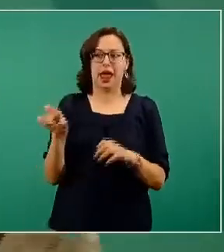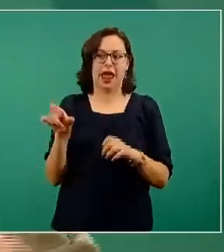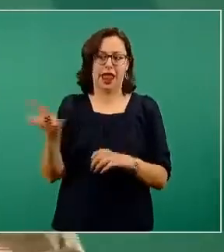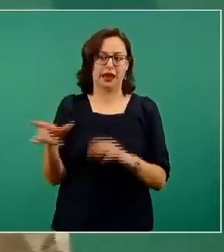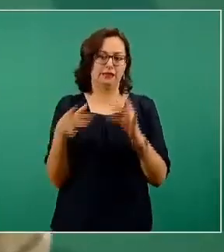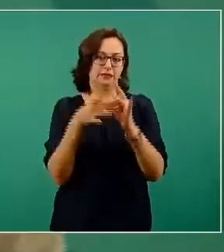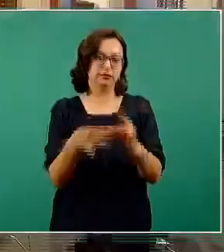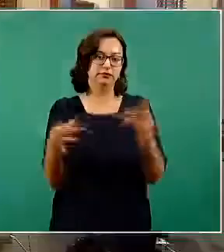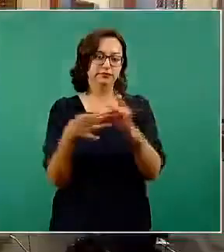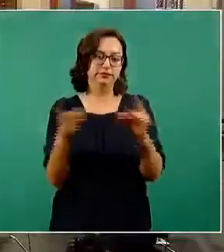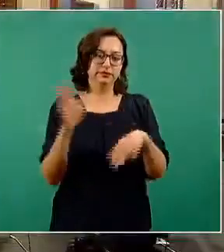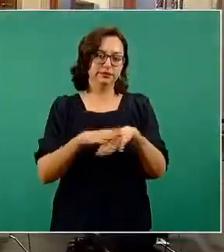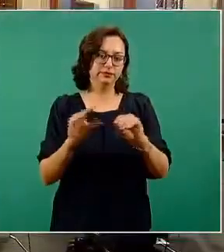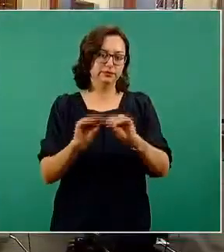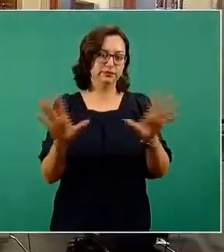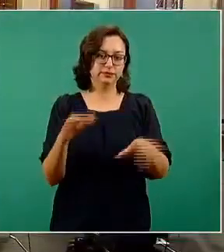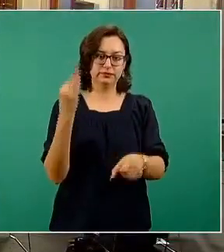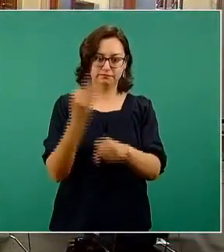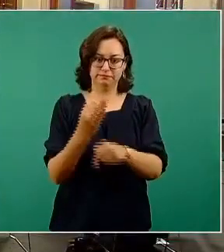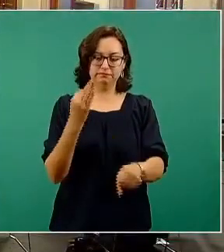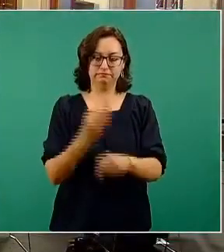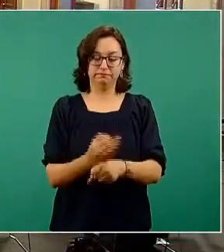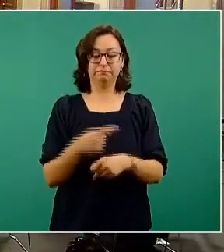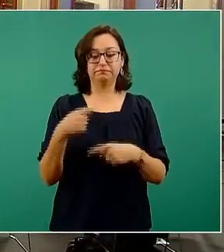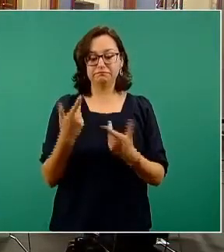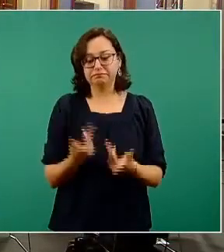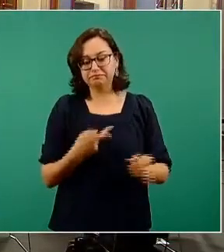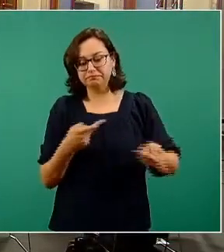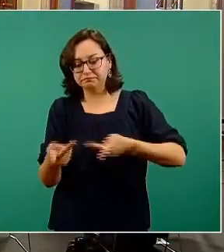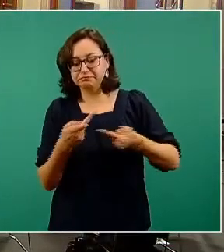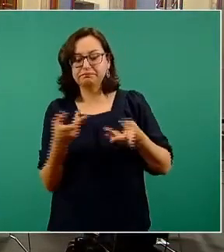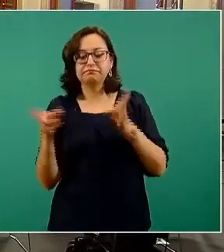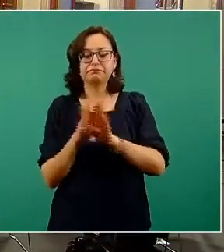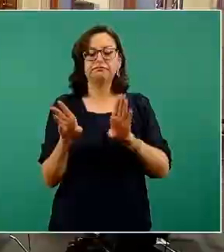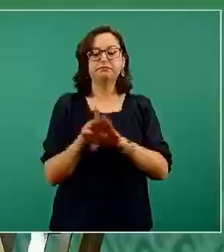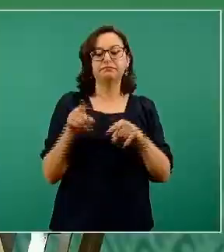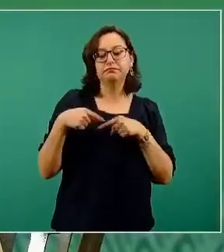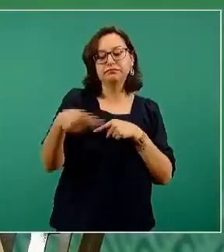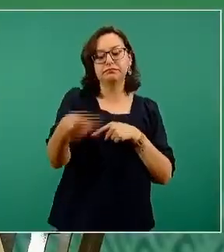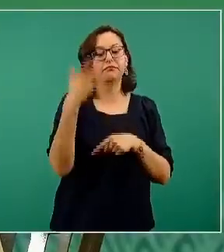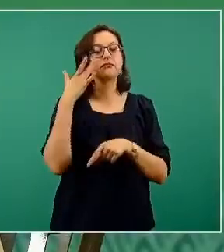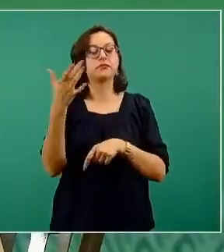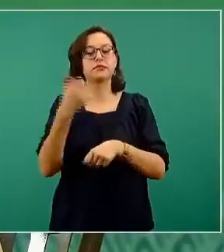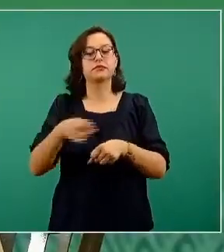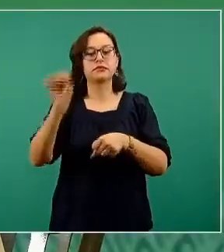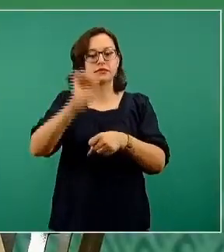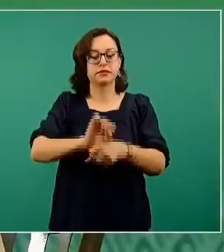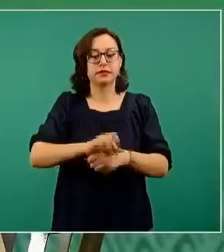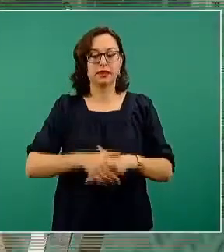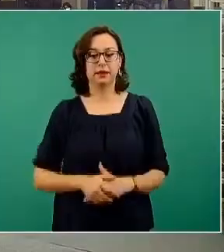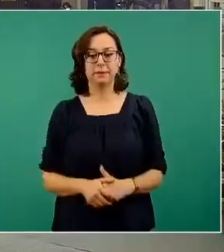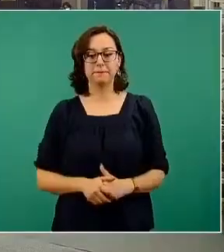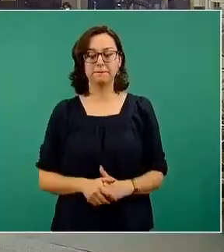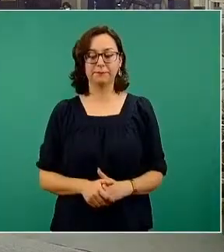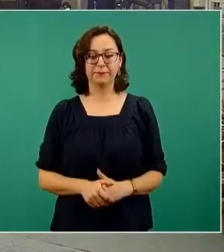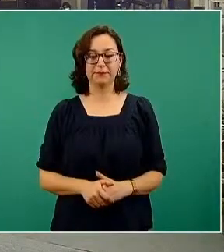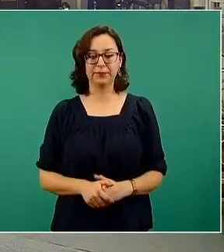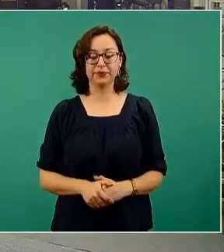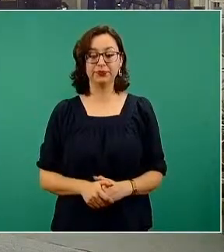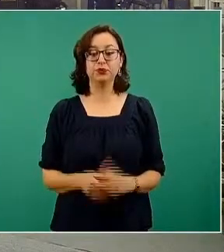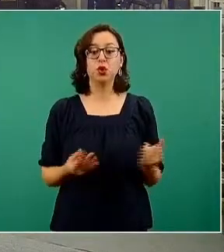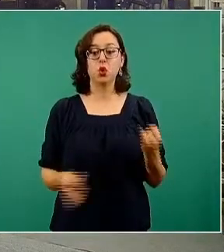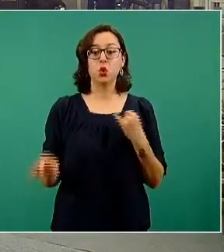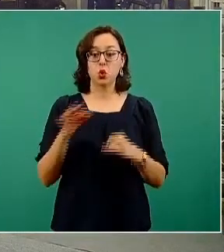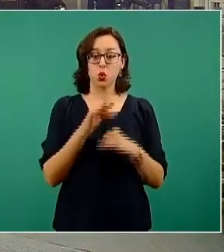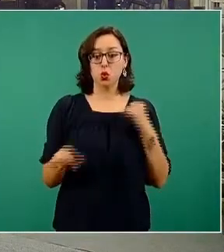relación que estamos teniendo en estos días, especialmente Semana Santa, para ver las estrategias y recomendaciones específicas, ¿no? Bueno, y